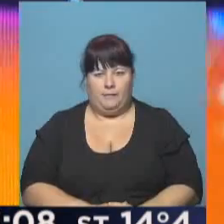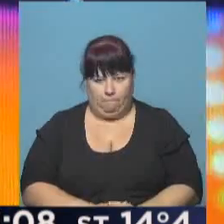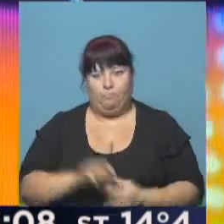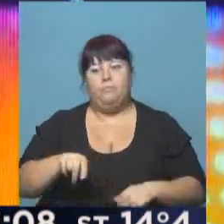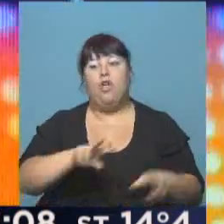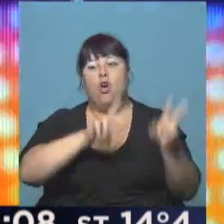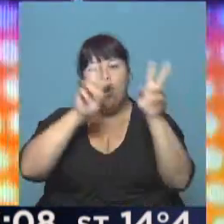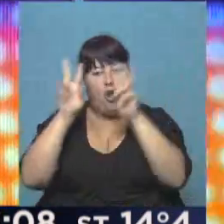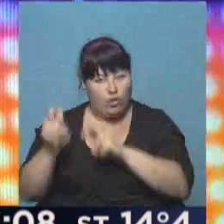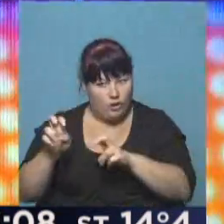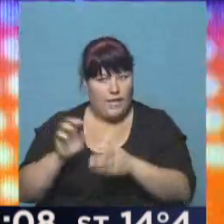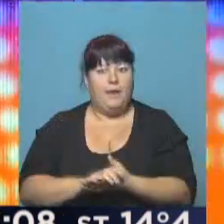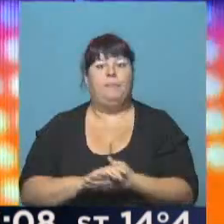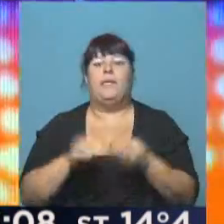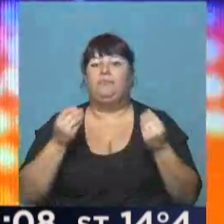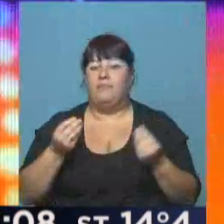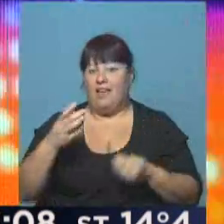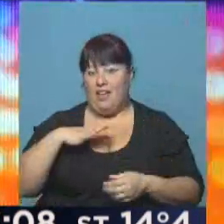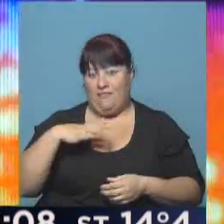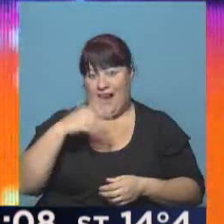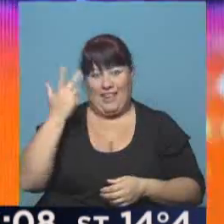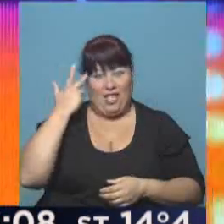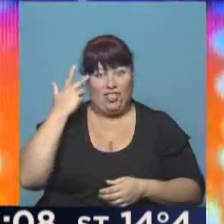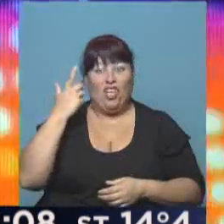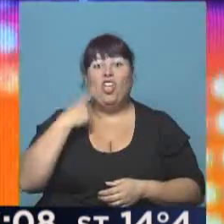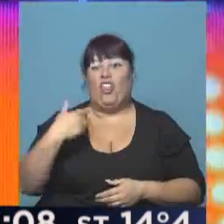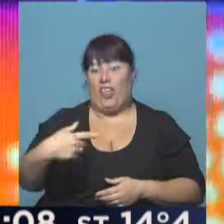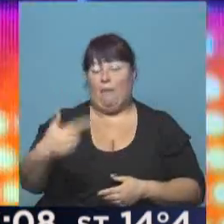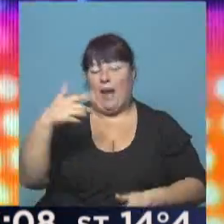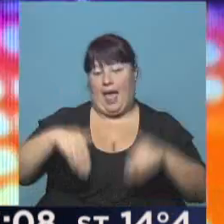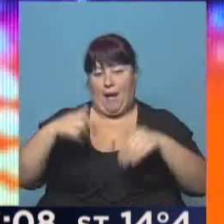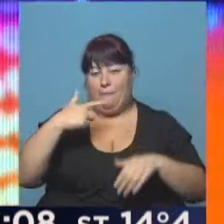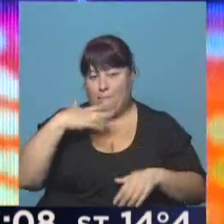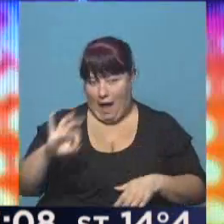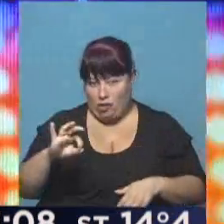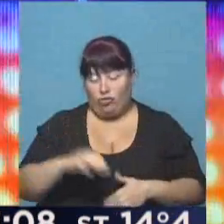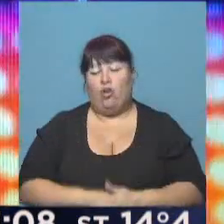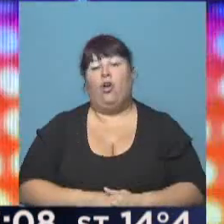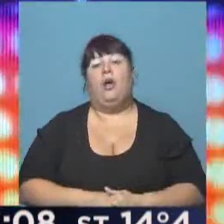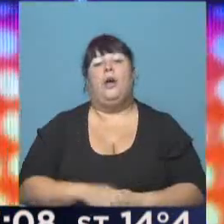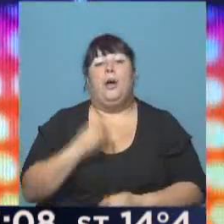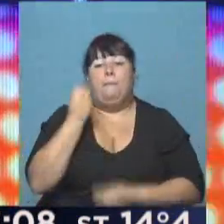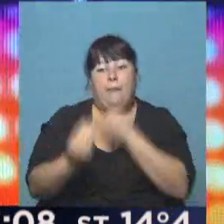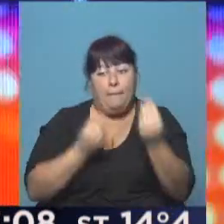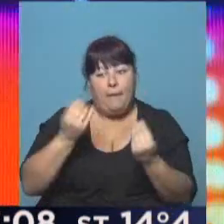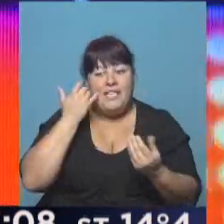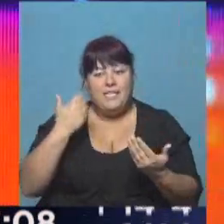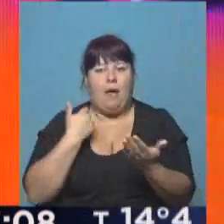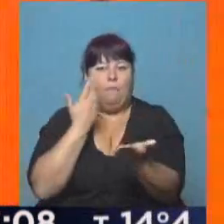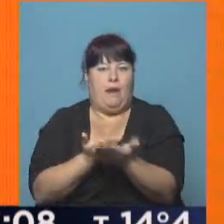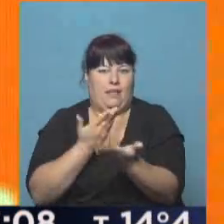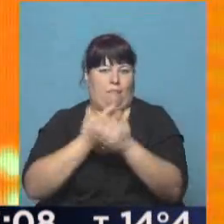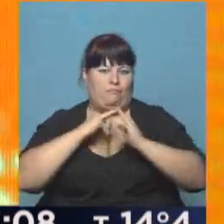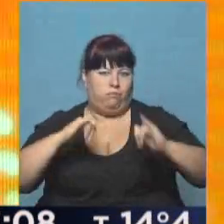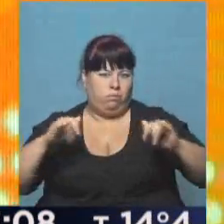cambiamos ahora de tema porque faltan 18 días para las pasos las primarias abiertas simultáneas y obligatorias los precandidatos ya presentaron sus